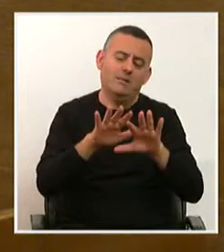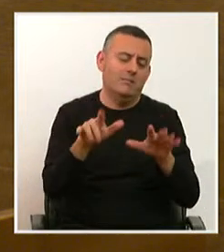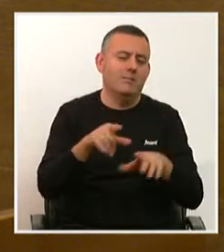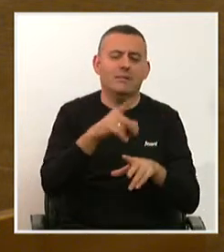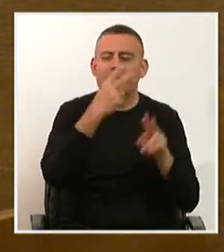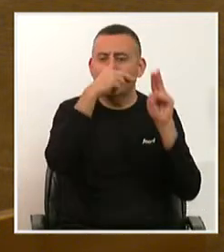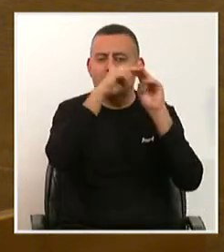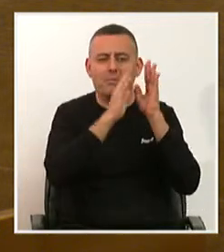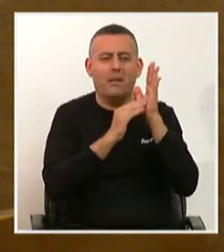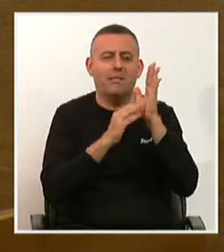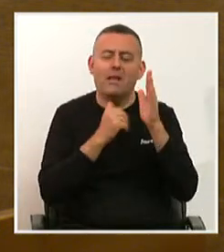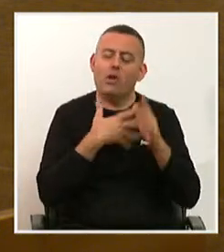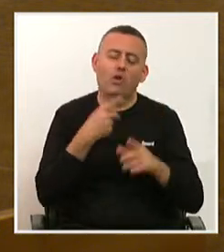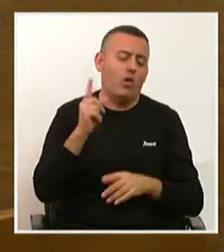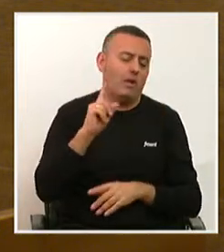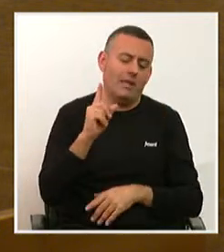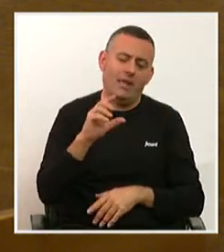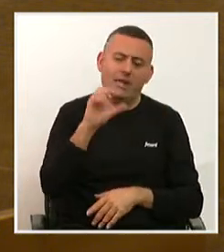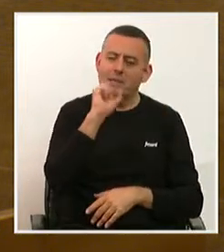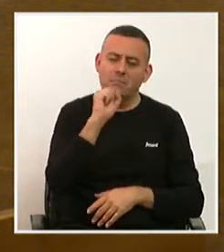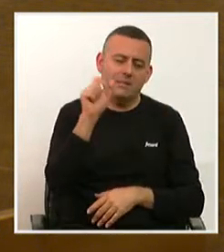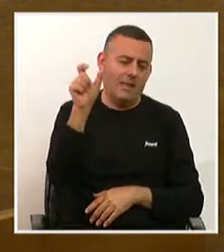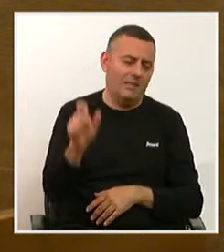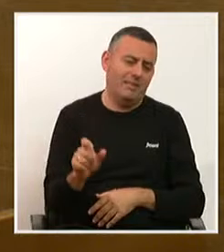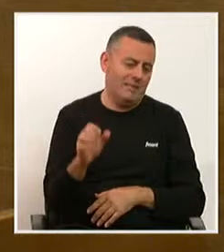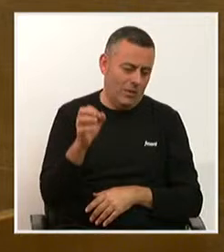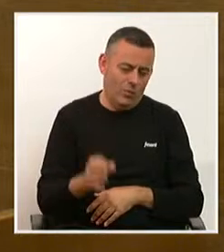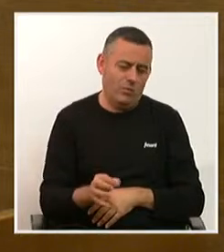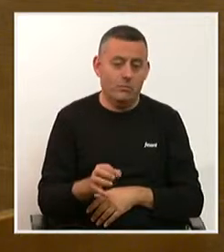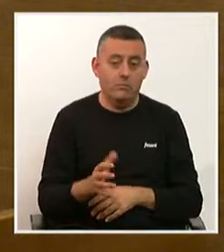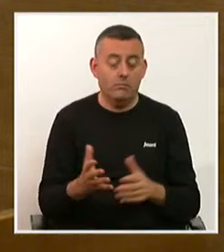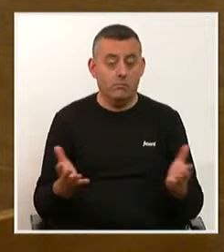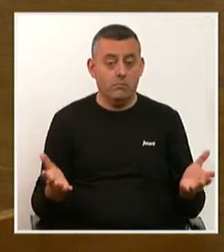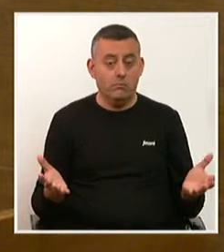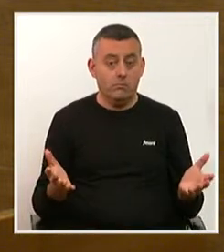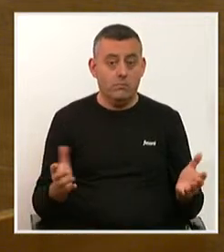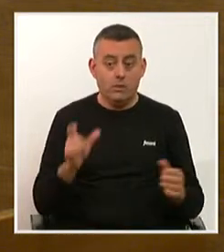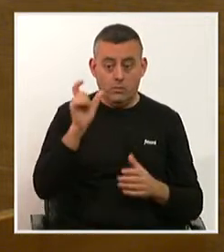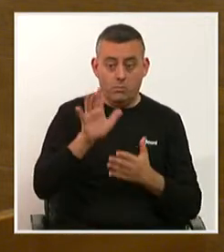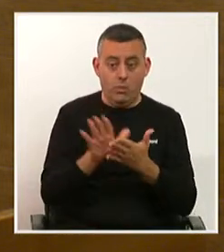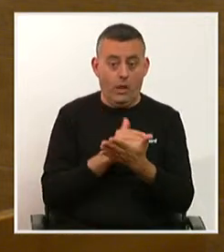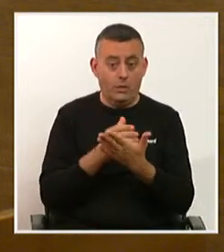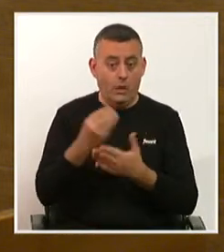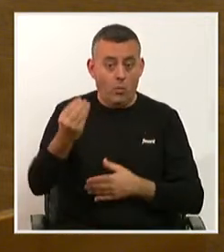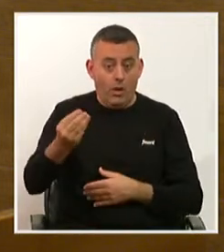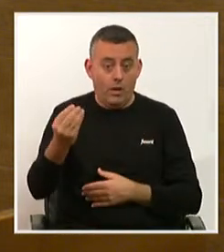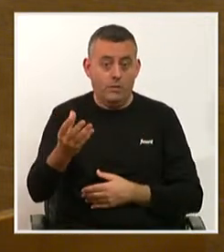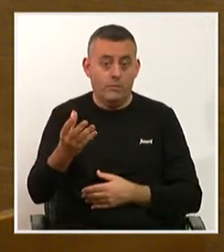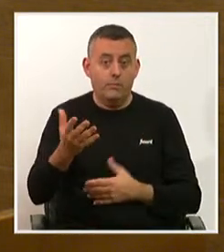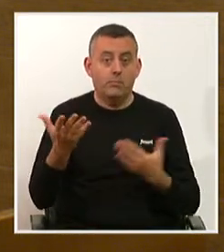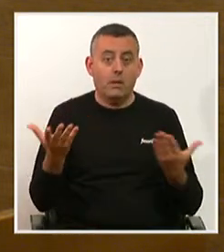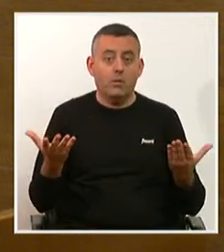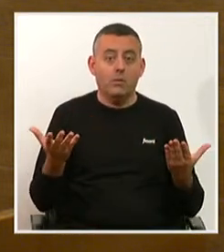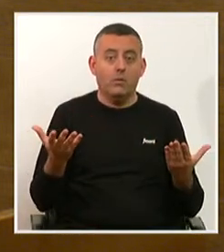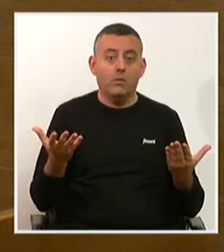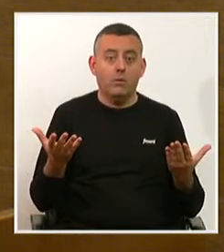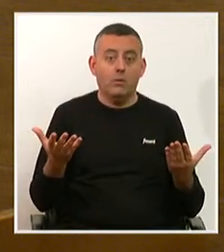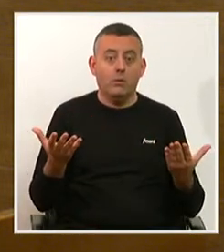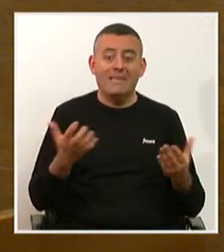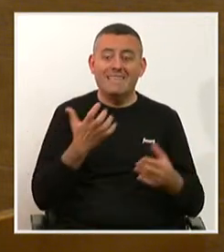la figura de este gran poeta y yo señora Ruiz